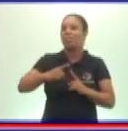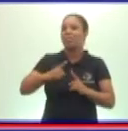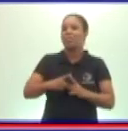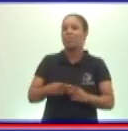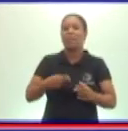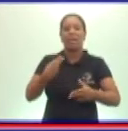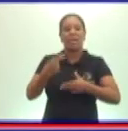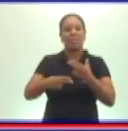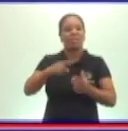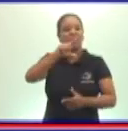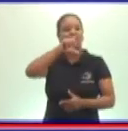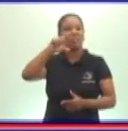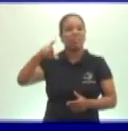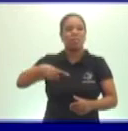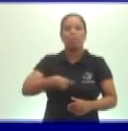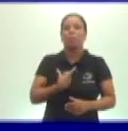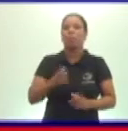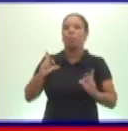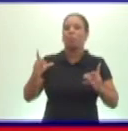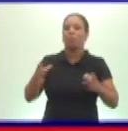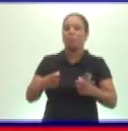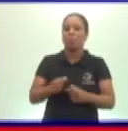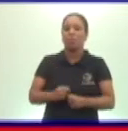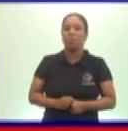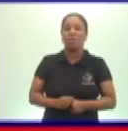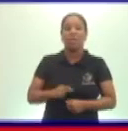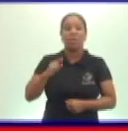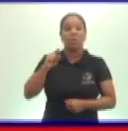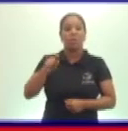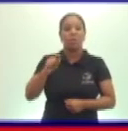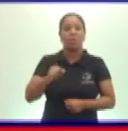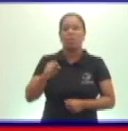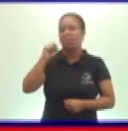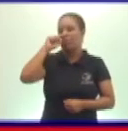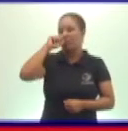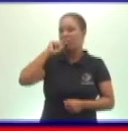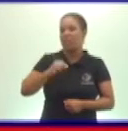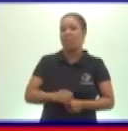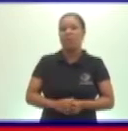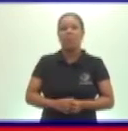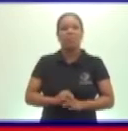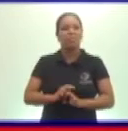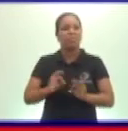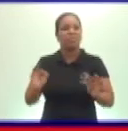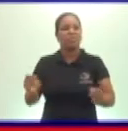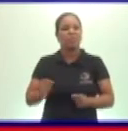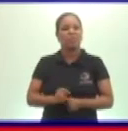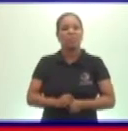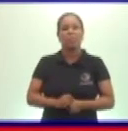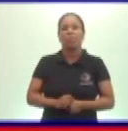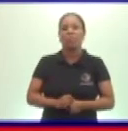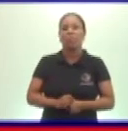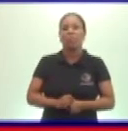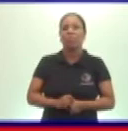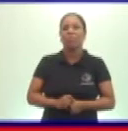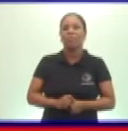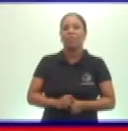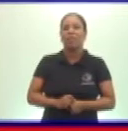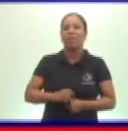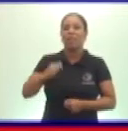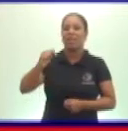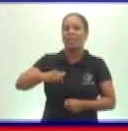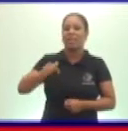la definición de cultura política. Y con ello terminamos pues sencillamente de manera conclusiva